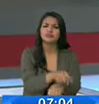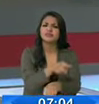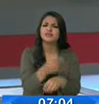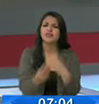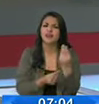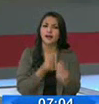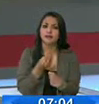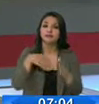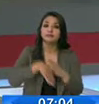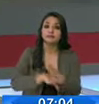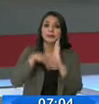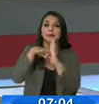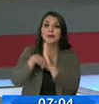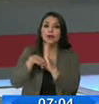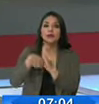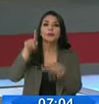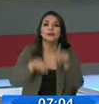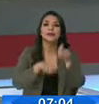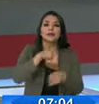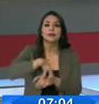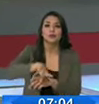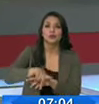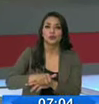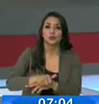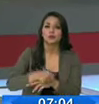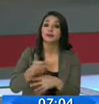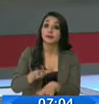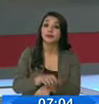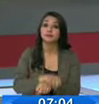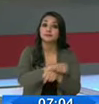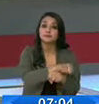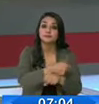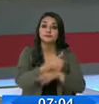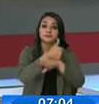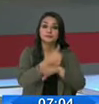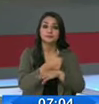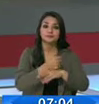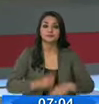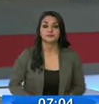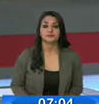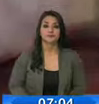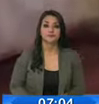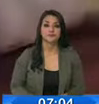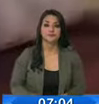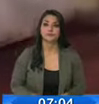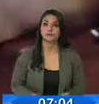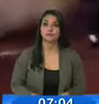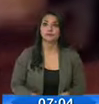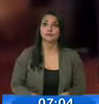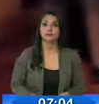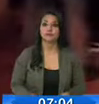entidades financieras. Los supuestos delincuentes fueron puestos a las órdenes de las autoridades.